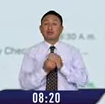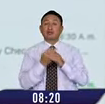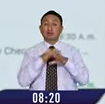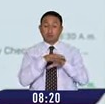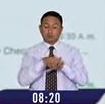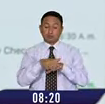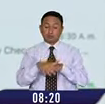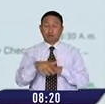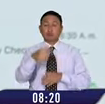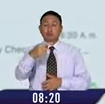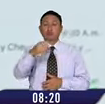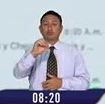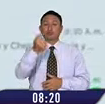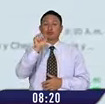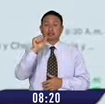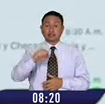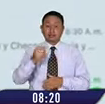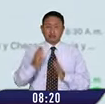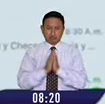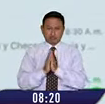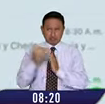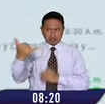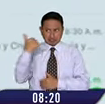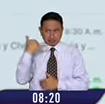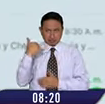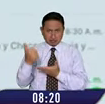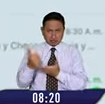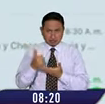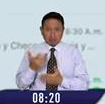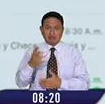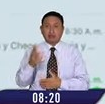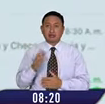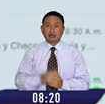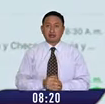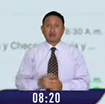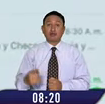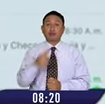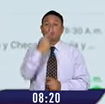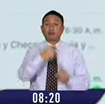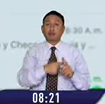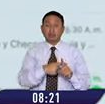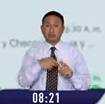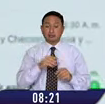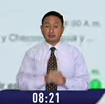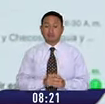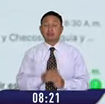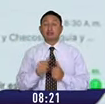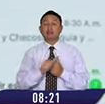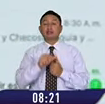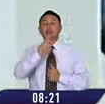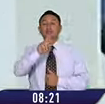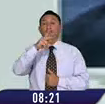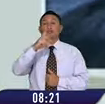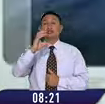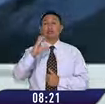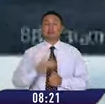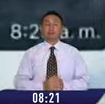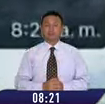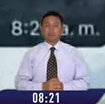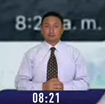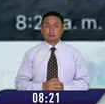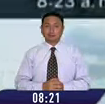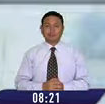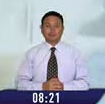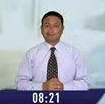llamado reiteradas veces, pero no nos han dado solución. Va más de un mes, diagonal al UPC de Chahuarquingo.